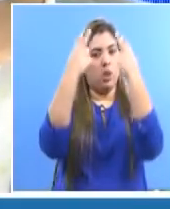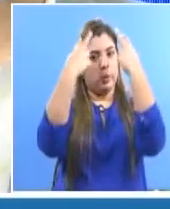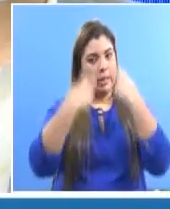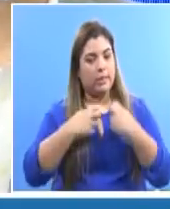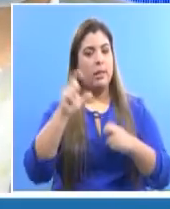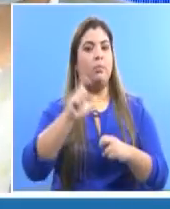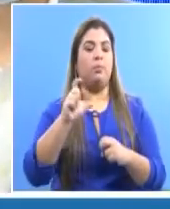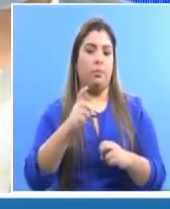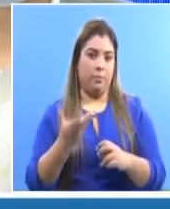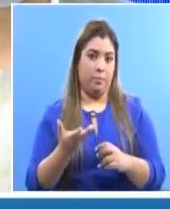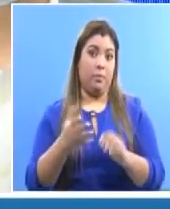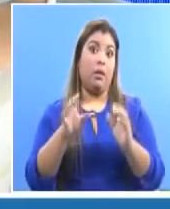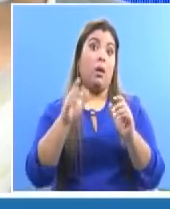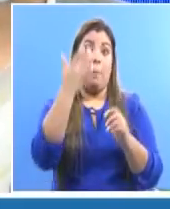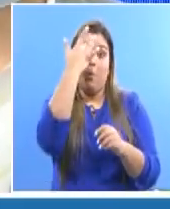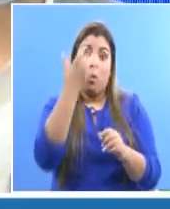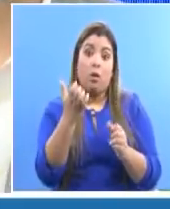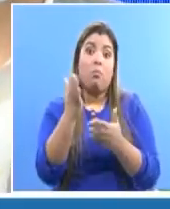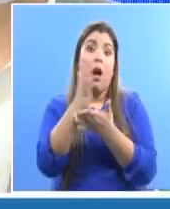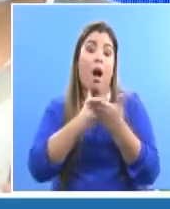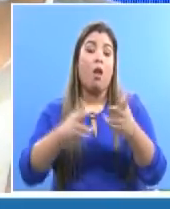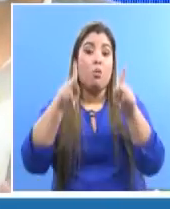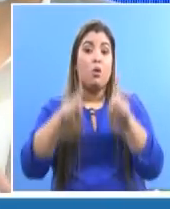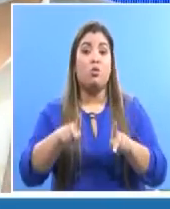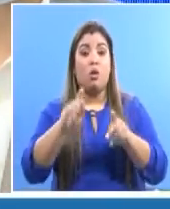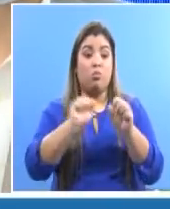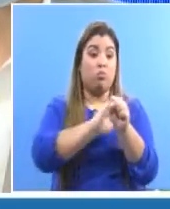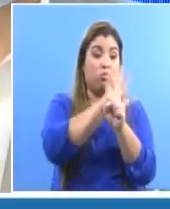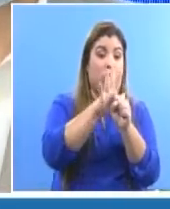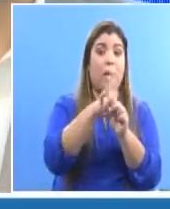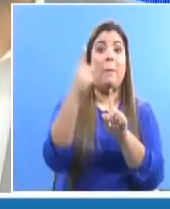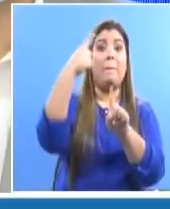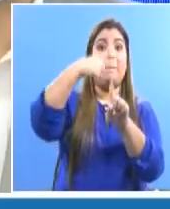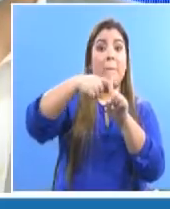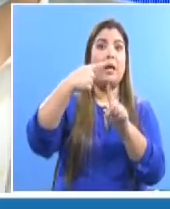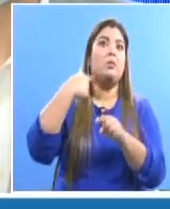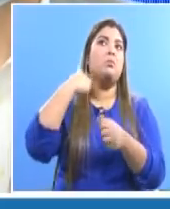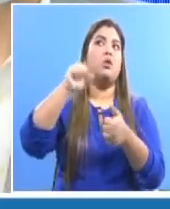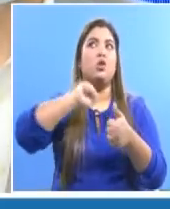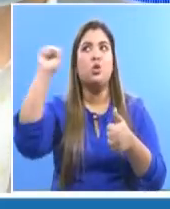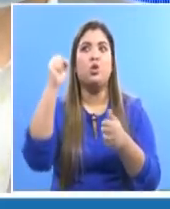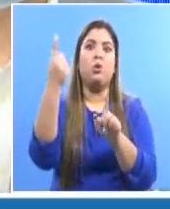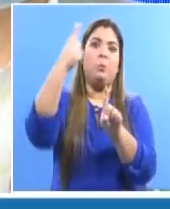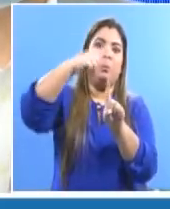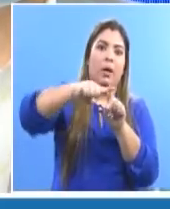riesgo, se puedan mantener libres de contagio o puedan